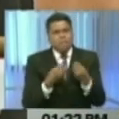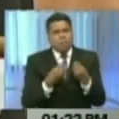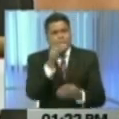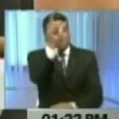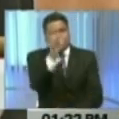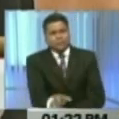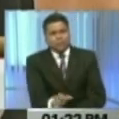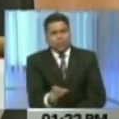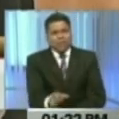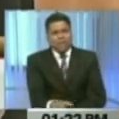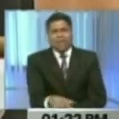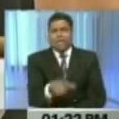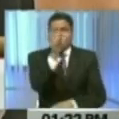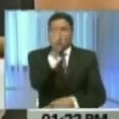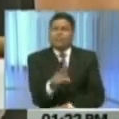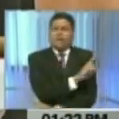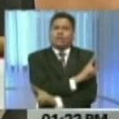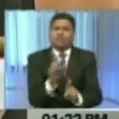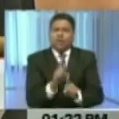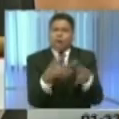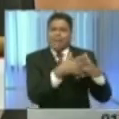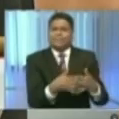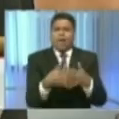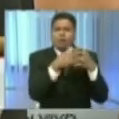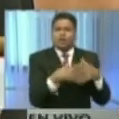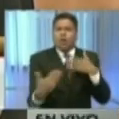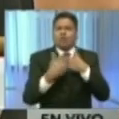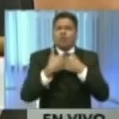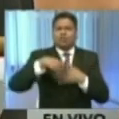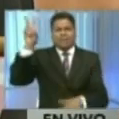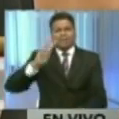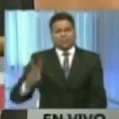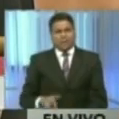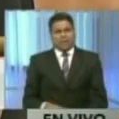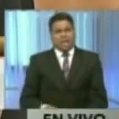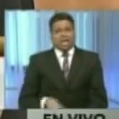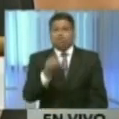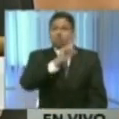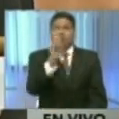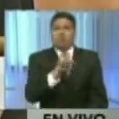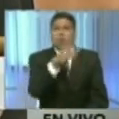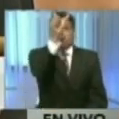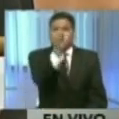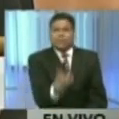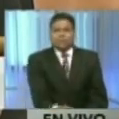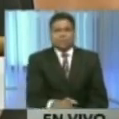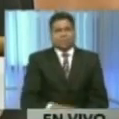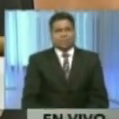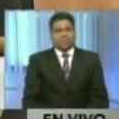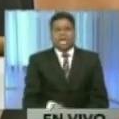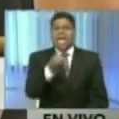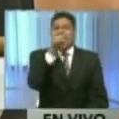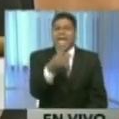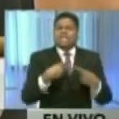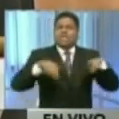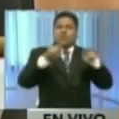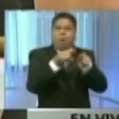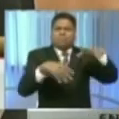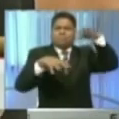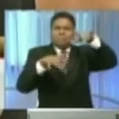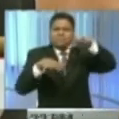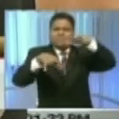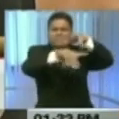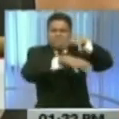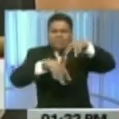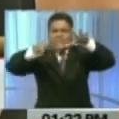la agresión imperial que existe permanentemente contra Venezuela. No es un funcionario, él es un títere, un intermedio, un